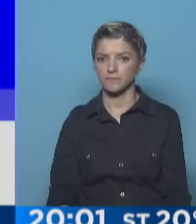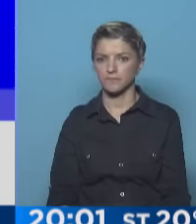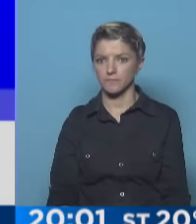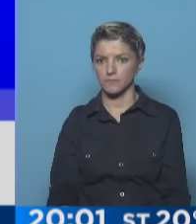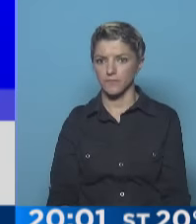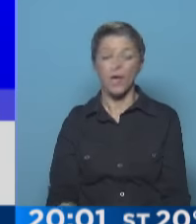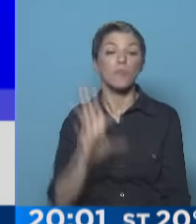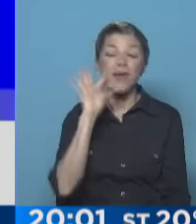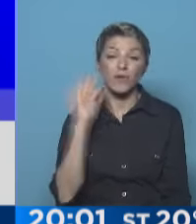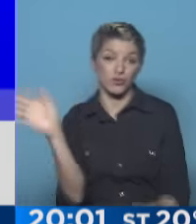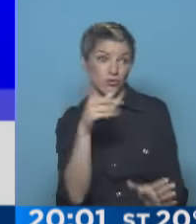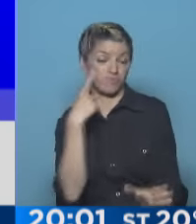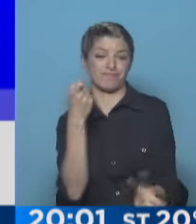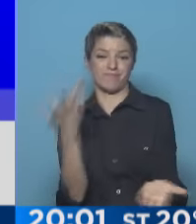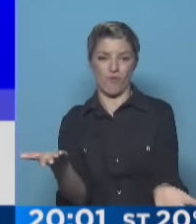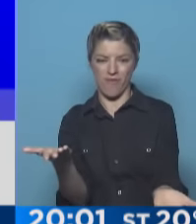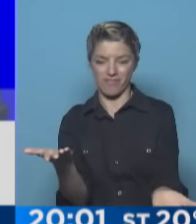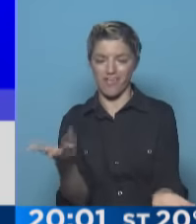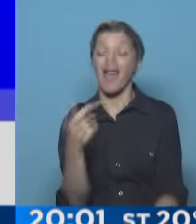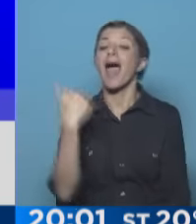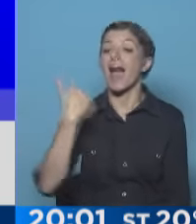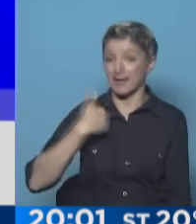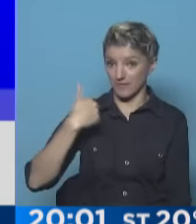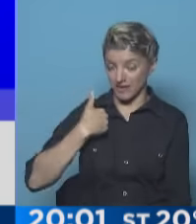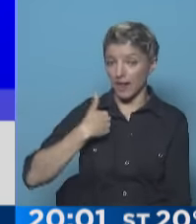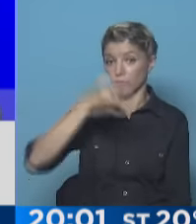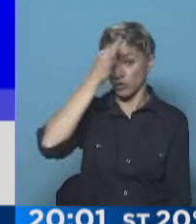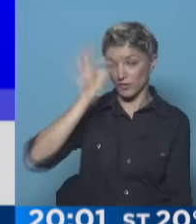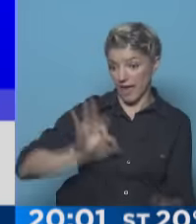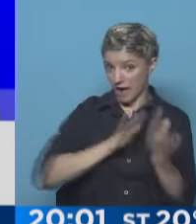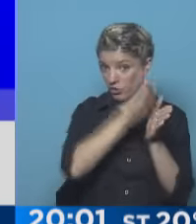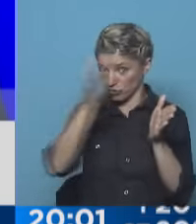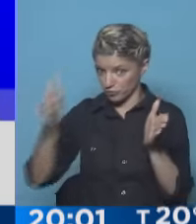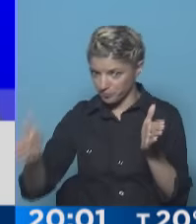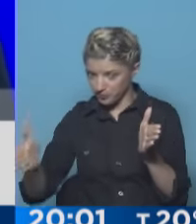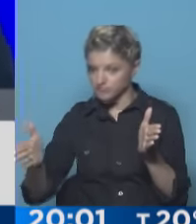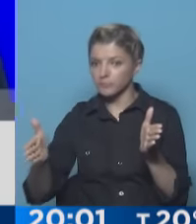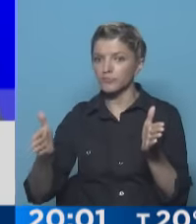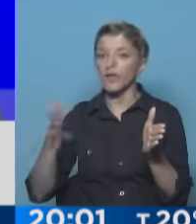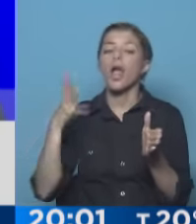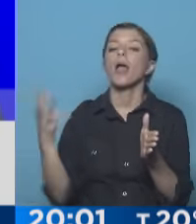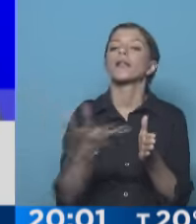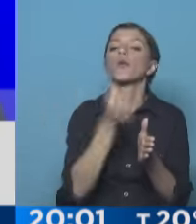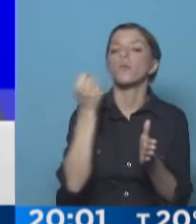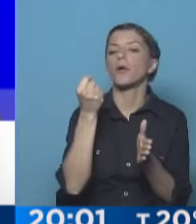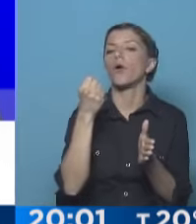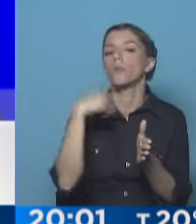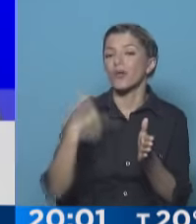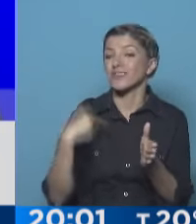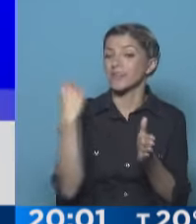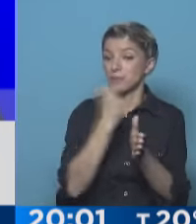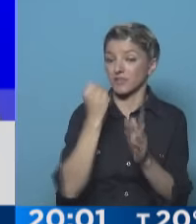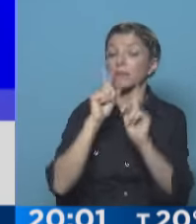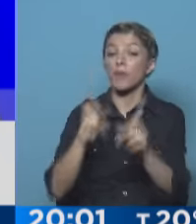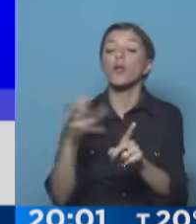a la vista de todos la Argentina en estos 12 años además de haber recuperado estratégicos recuperó algo que